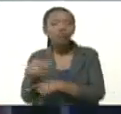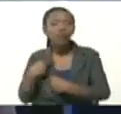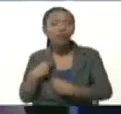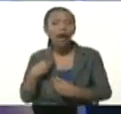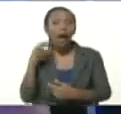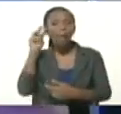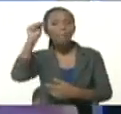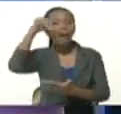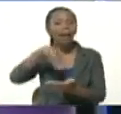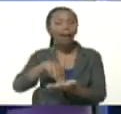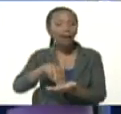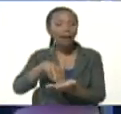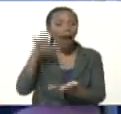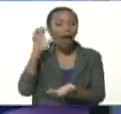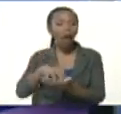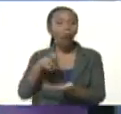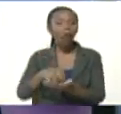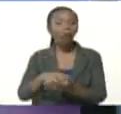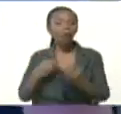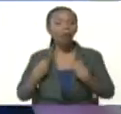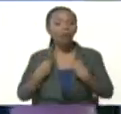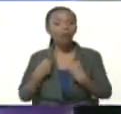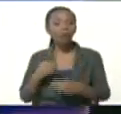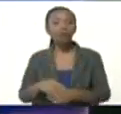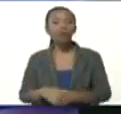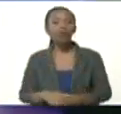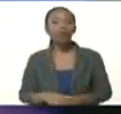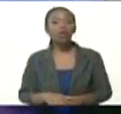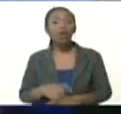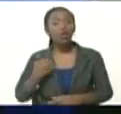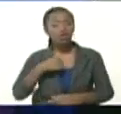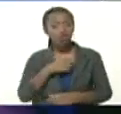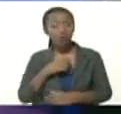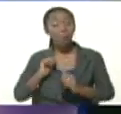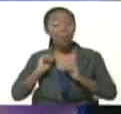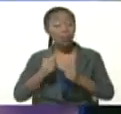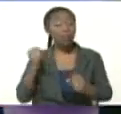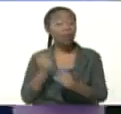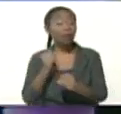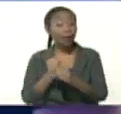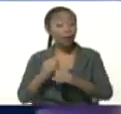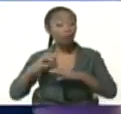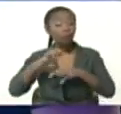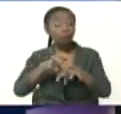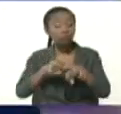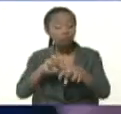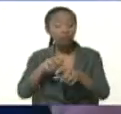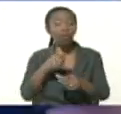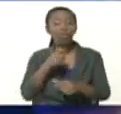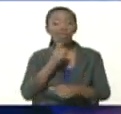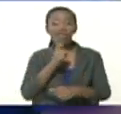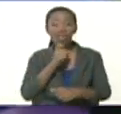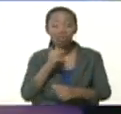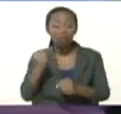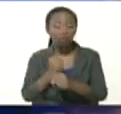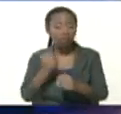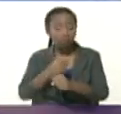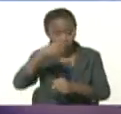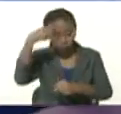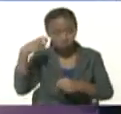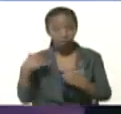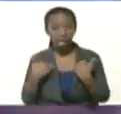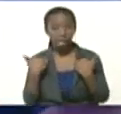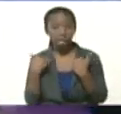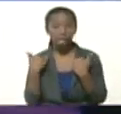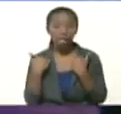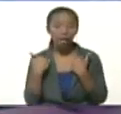sí. Bueno, comenzamos trabajando con las uñas. Hicimos esto nosotros solos. Y bueno, empezamos y la